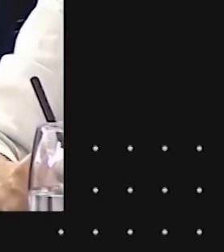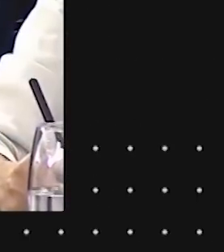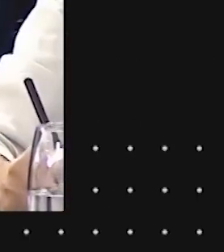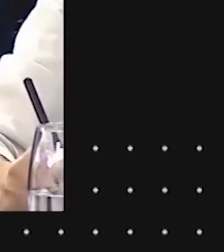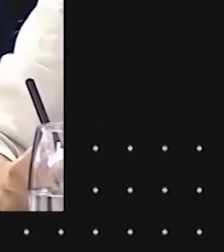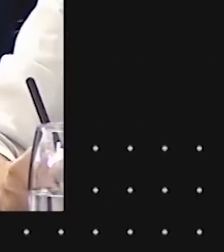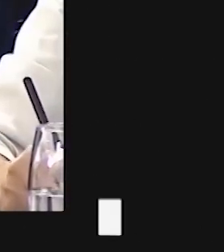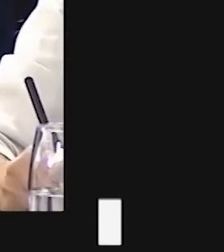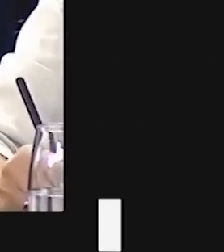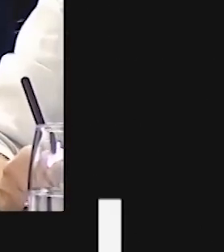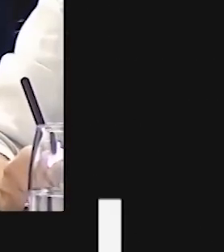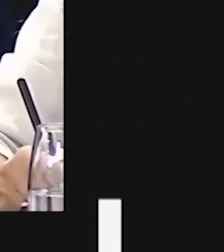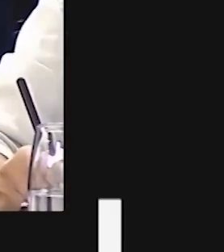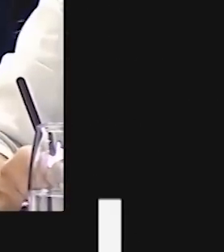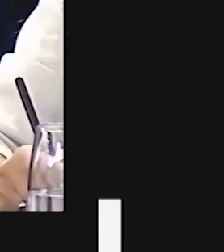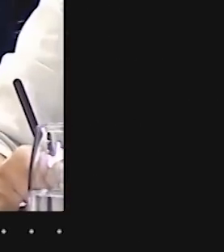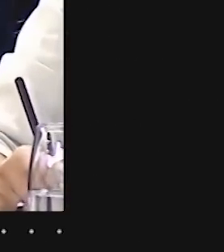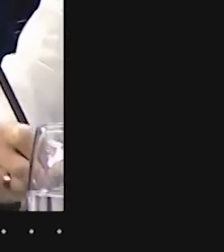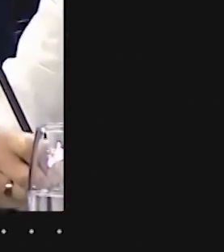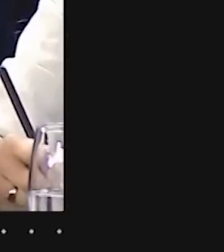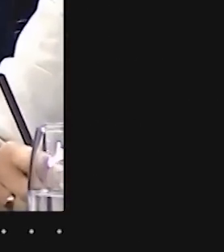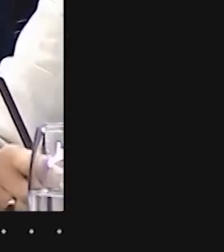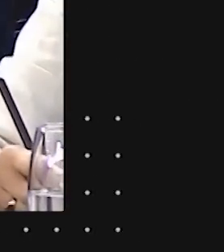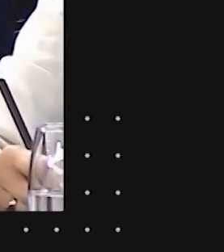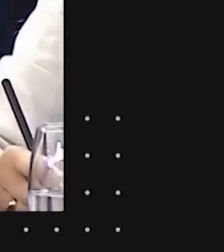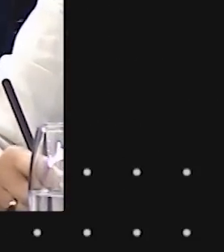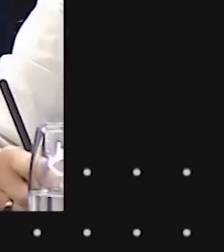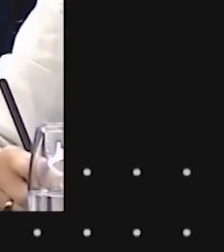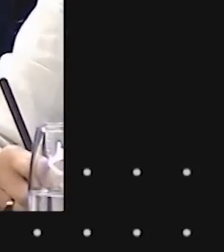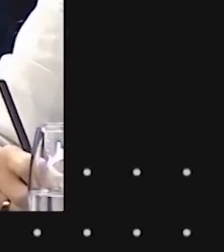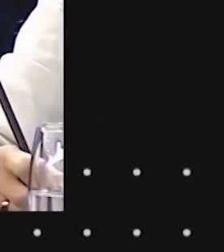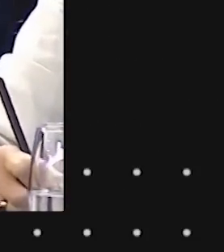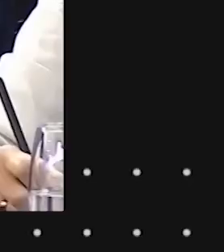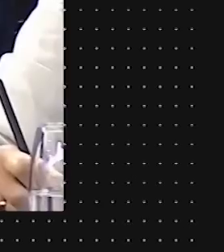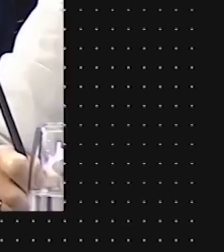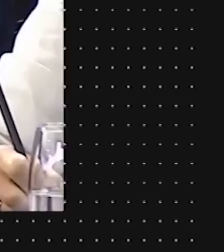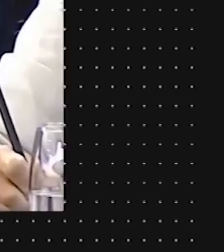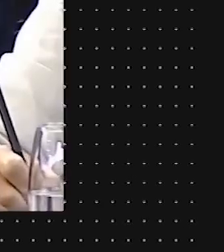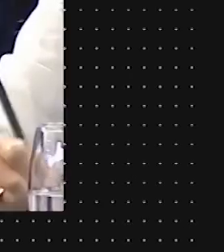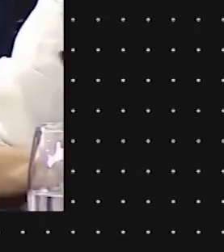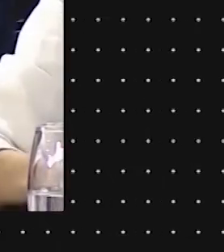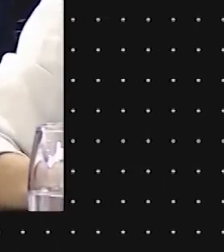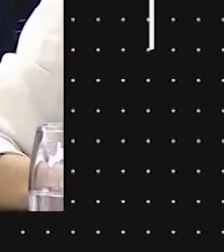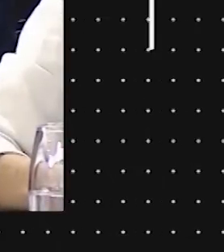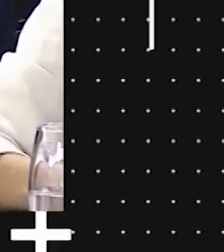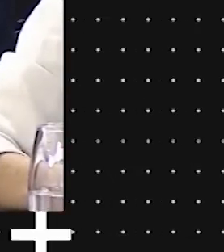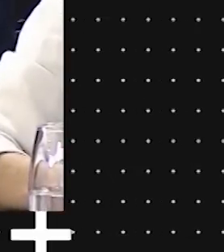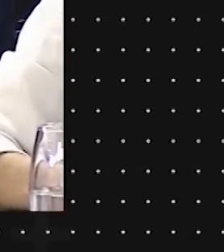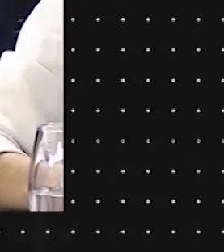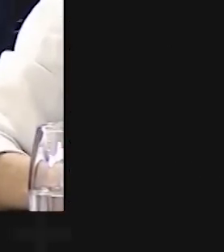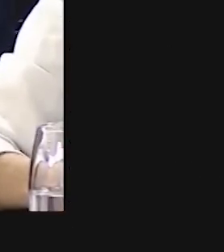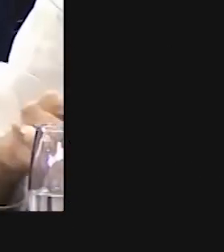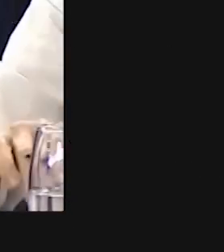a los actores particulares para que realmente se construya esa confianza